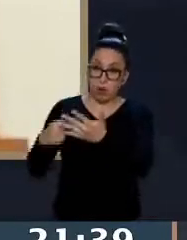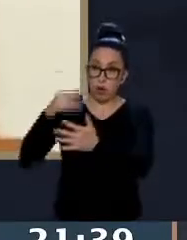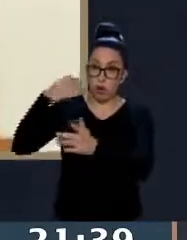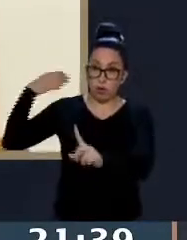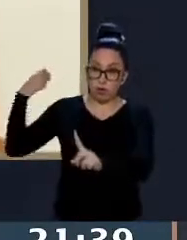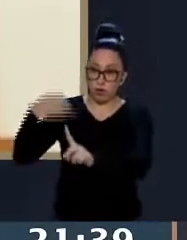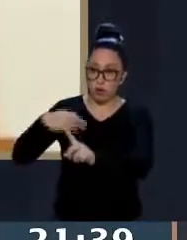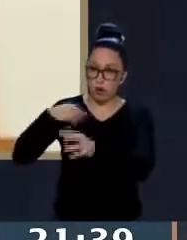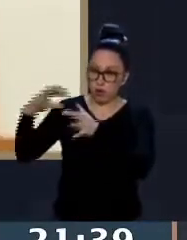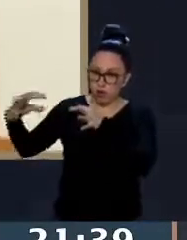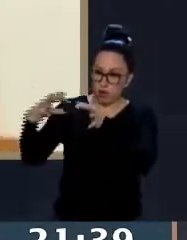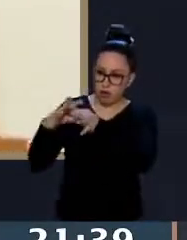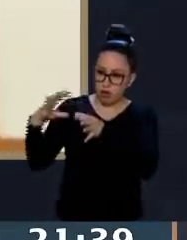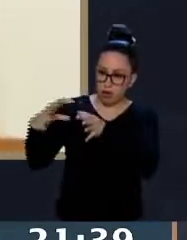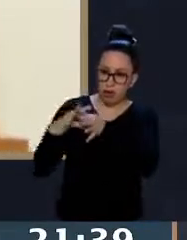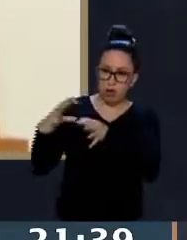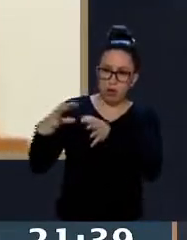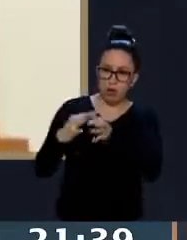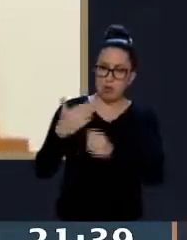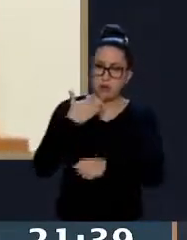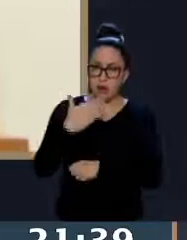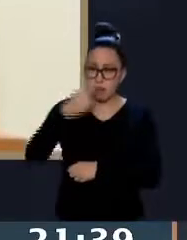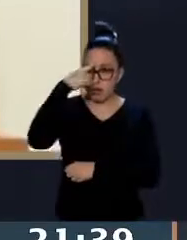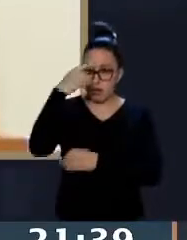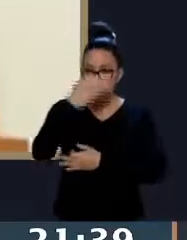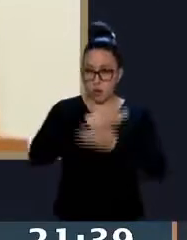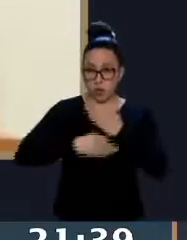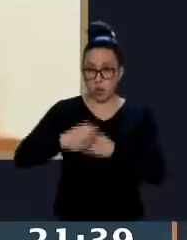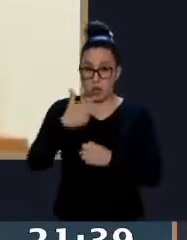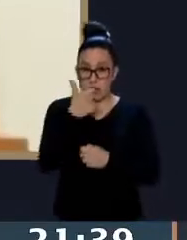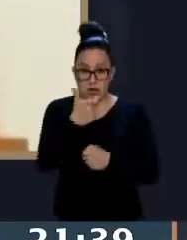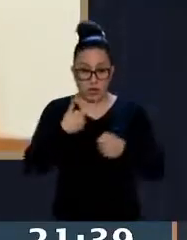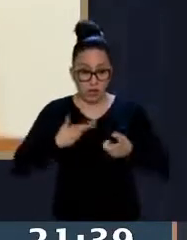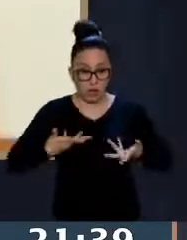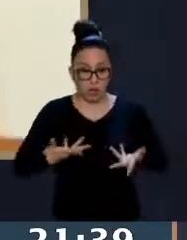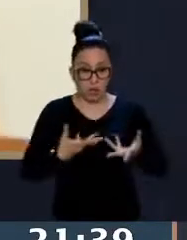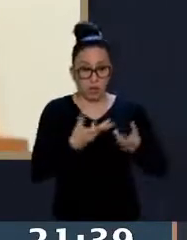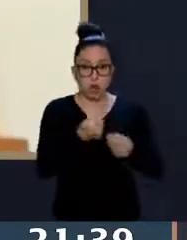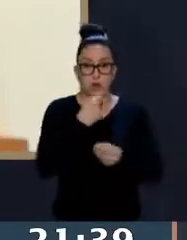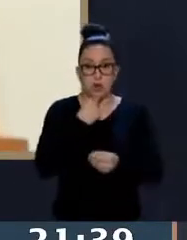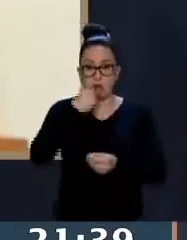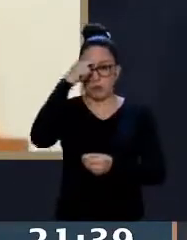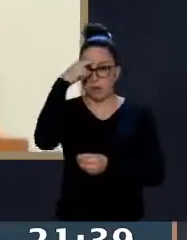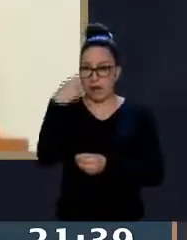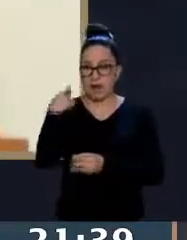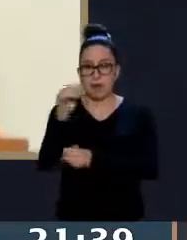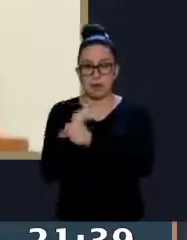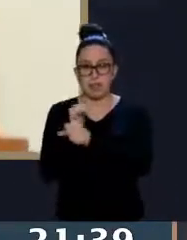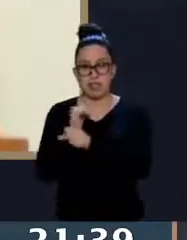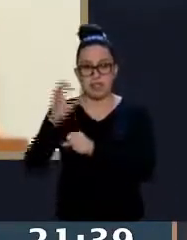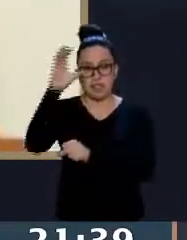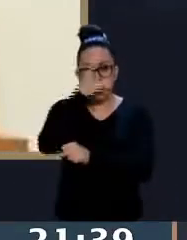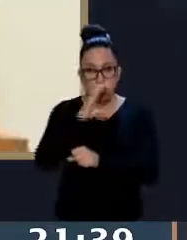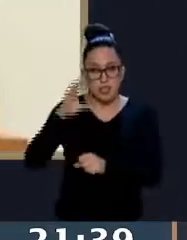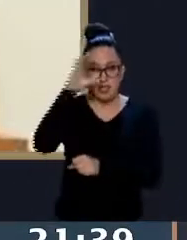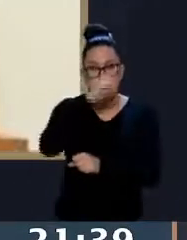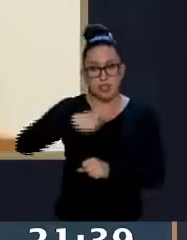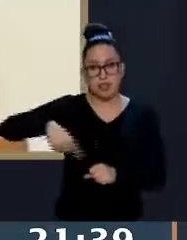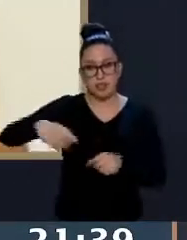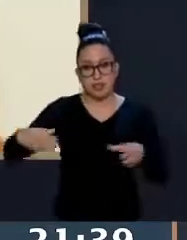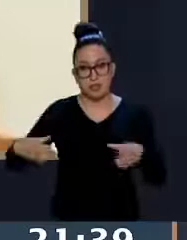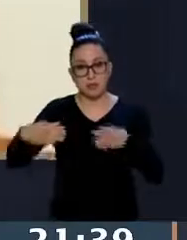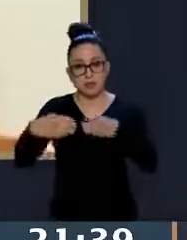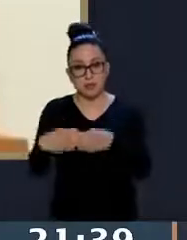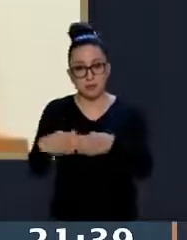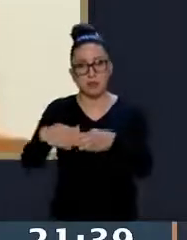garantizar Pues que cada peso que se invierte en humanidades ciencias tecnologías Innovación por parte del sector público